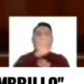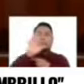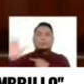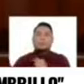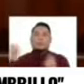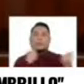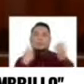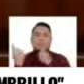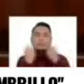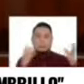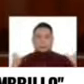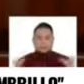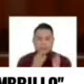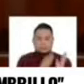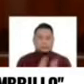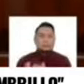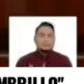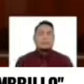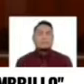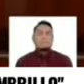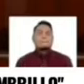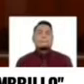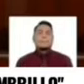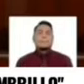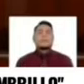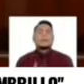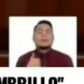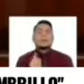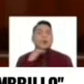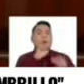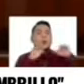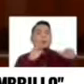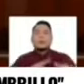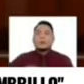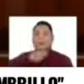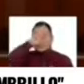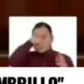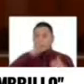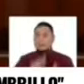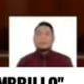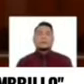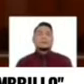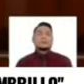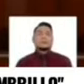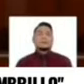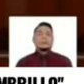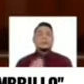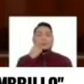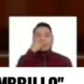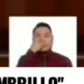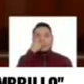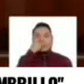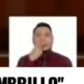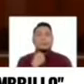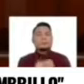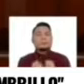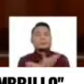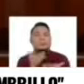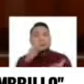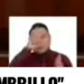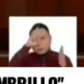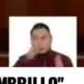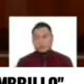1600 pam pam pam donde tirando mandó pam pam pam pam las calles de cartagena que la historia vivió